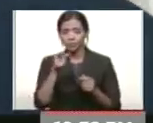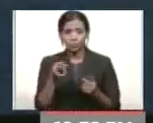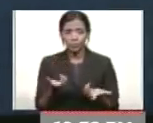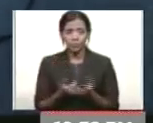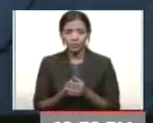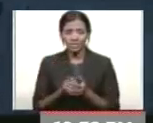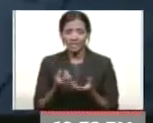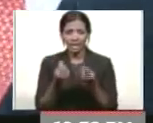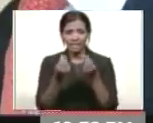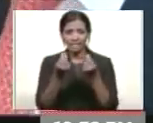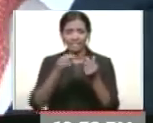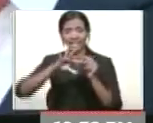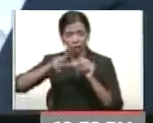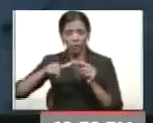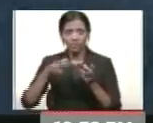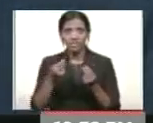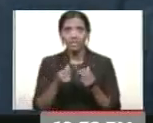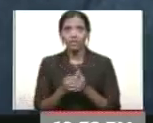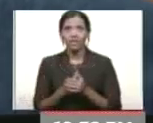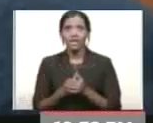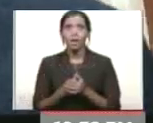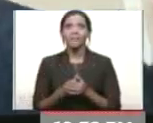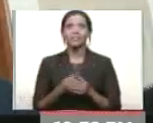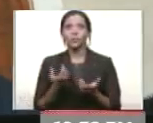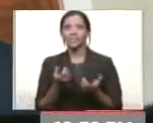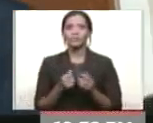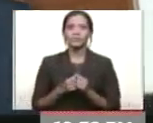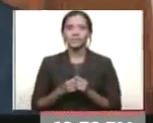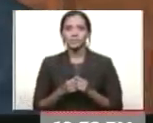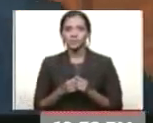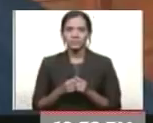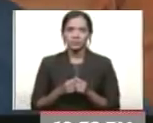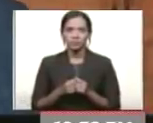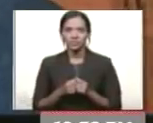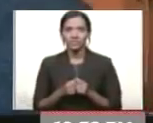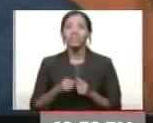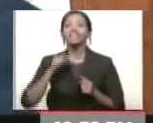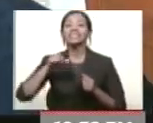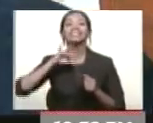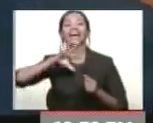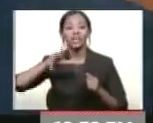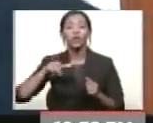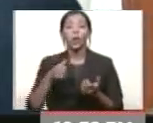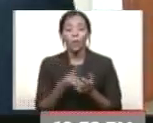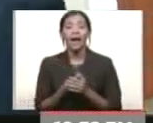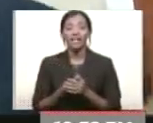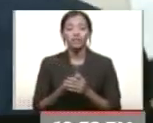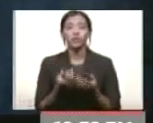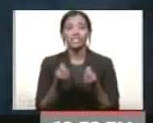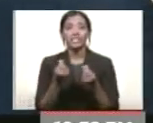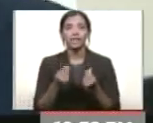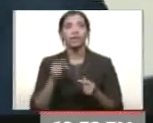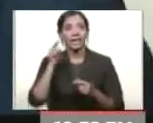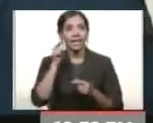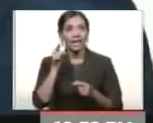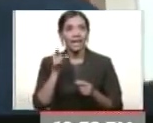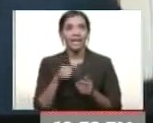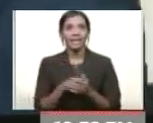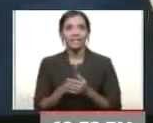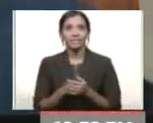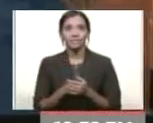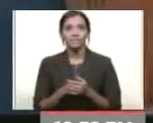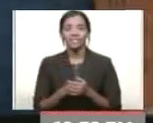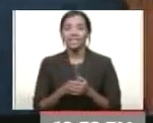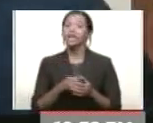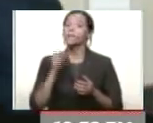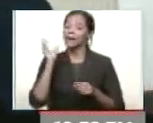estás robando el dinero. Con el 20, el rey me da por 20 años. Te estás robando el dinero. El ladrón es el rey y demostrado por ellos. Ey, te voy a Rafael Ramírez. Vas a estar